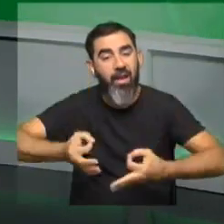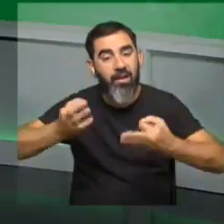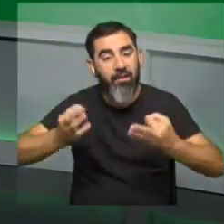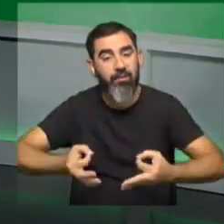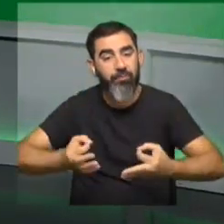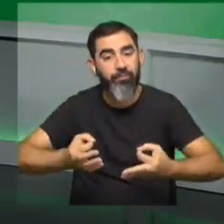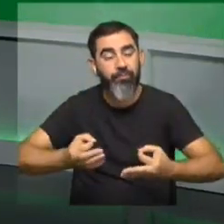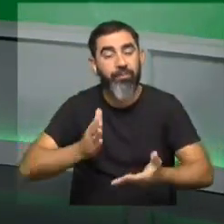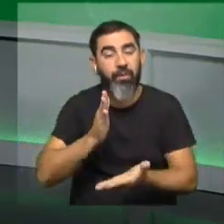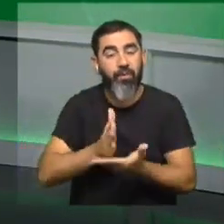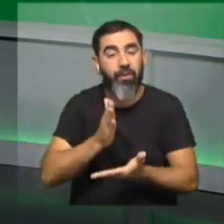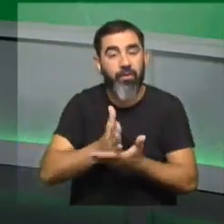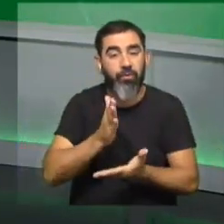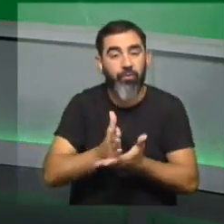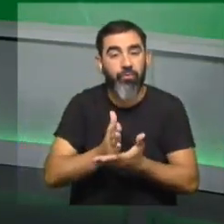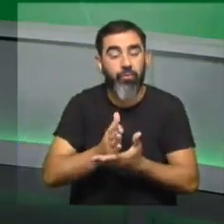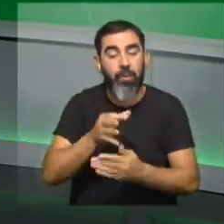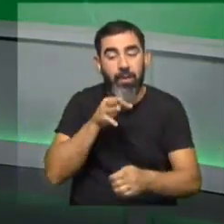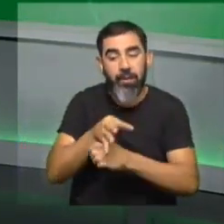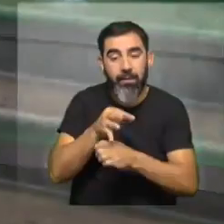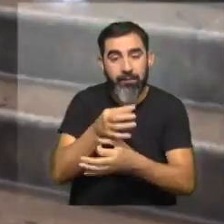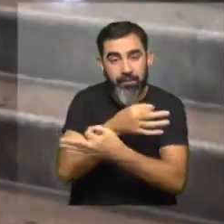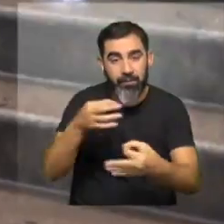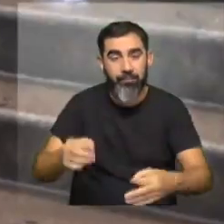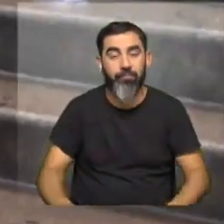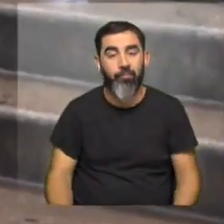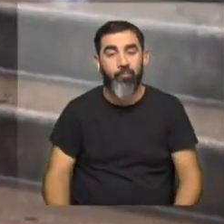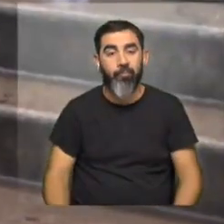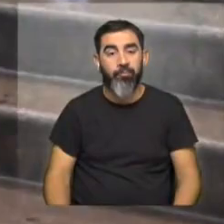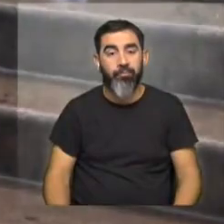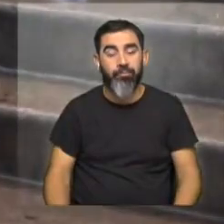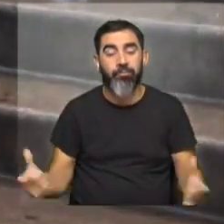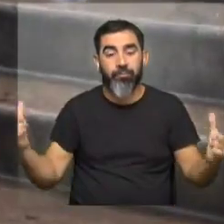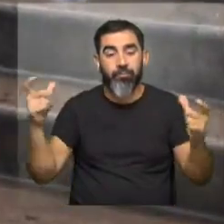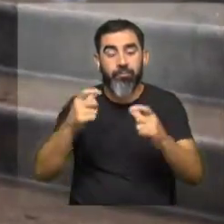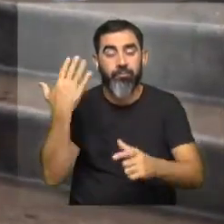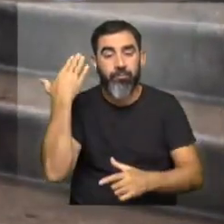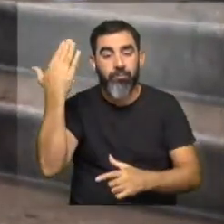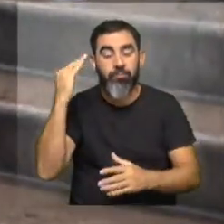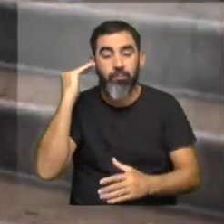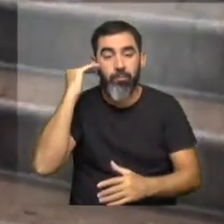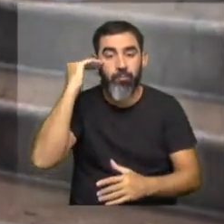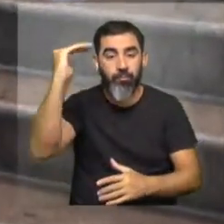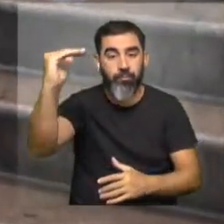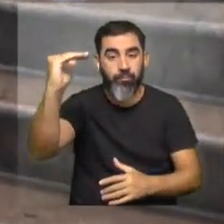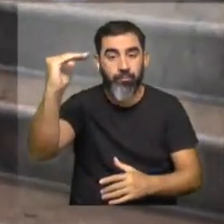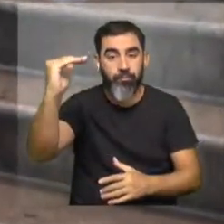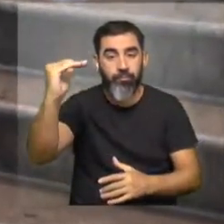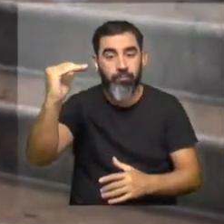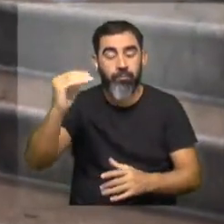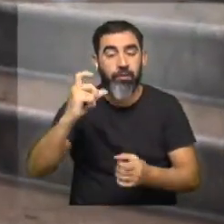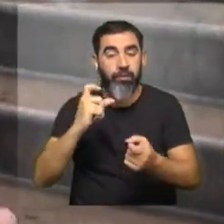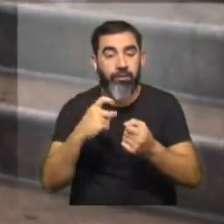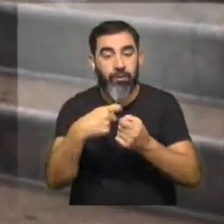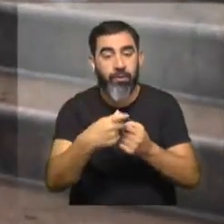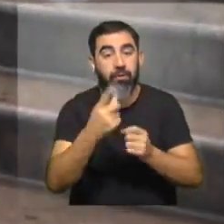ejercicio de los derechos para enseñar. Se reunió en asamblea los docentes que forman parte del núcleo sindical,